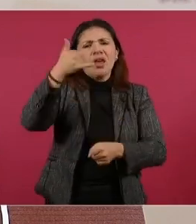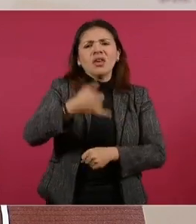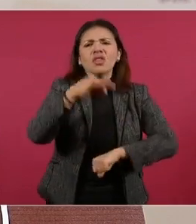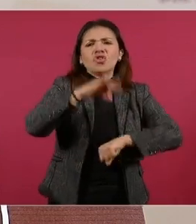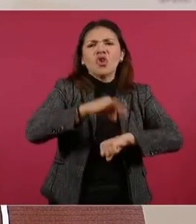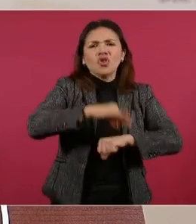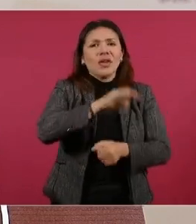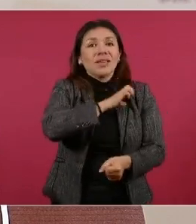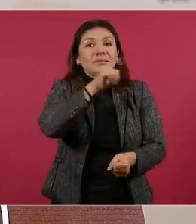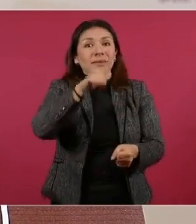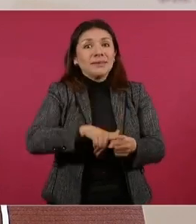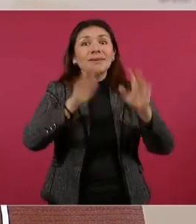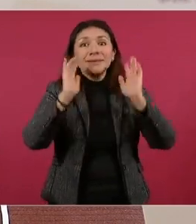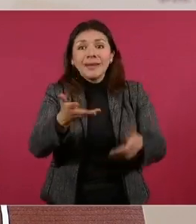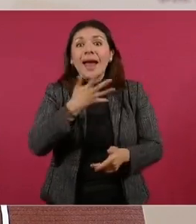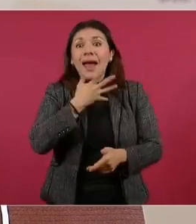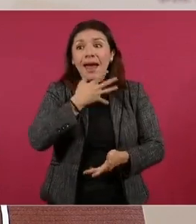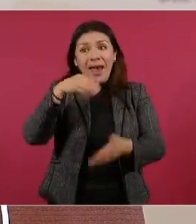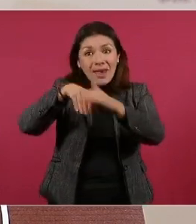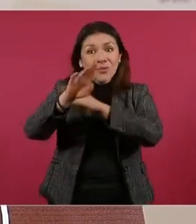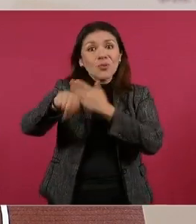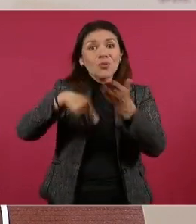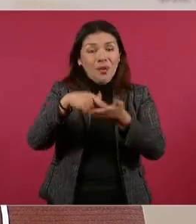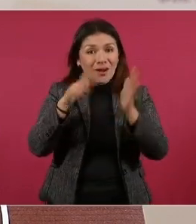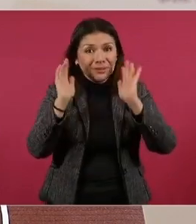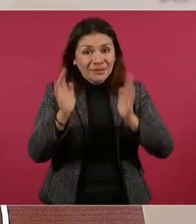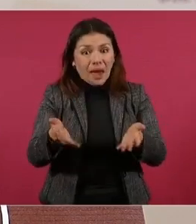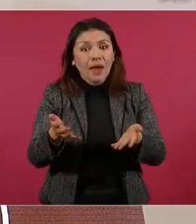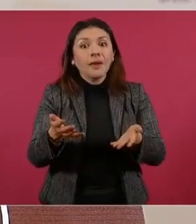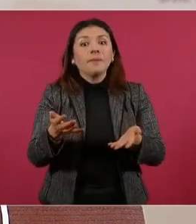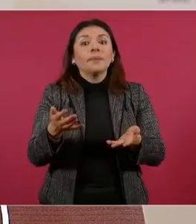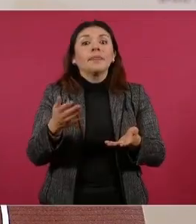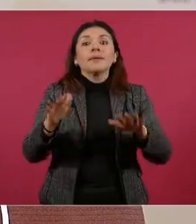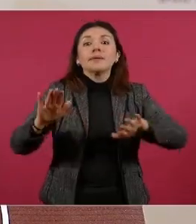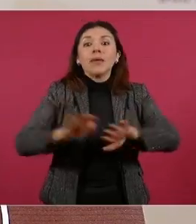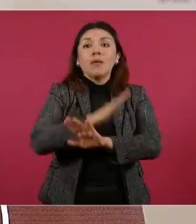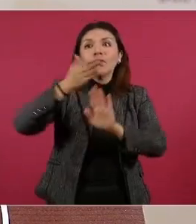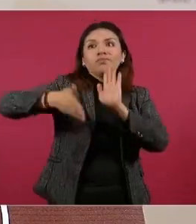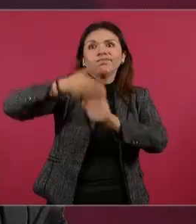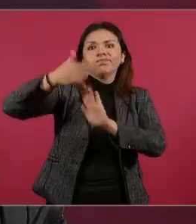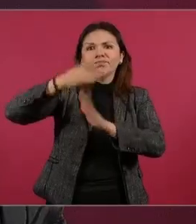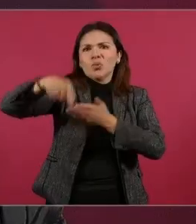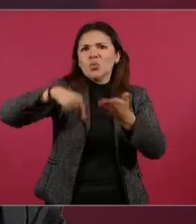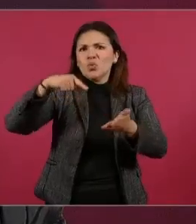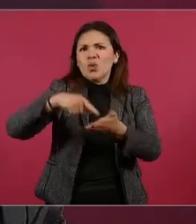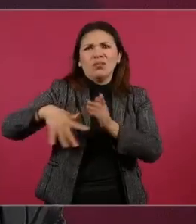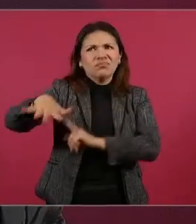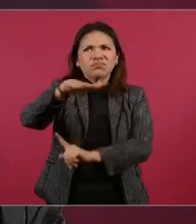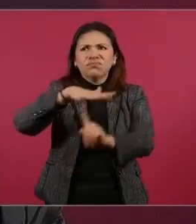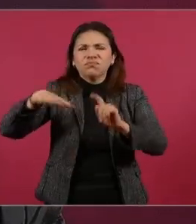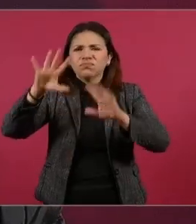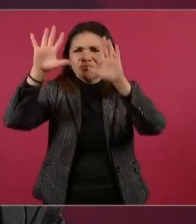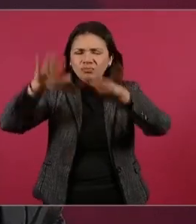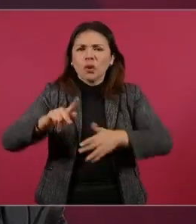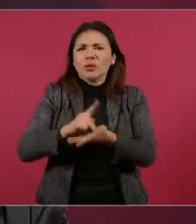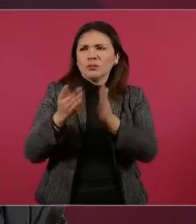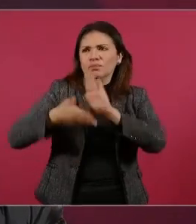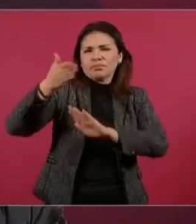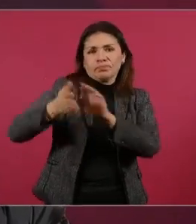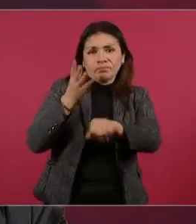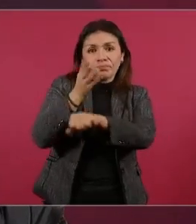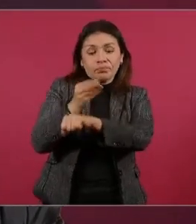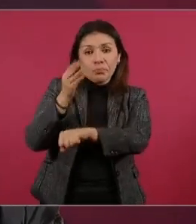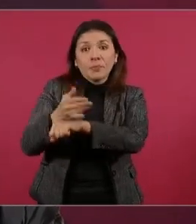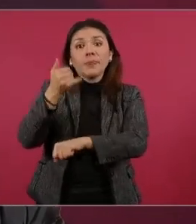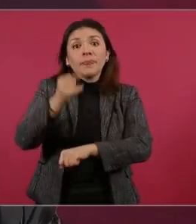que se requerían ya están en el lugar se ha remodelado por completo todo ese hospital general